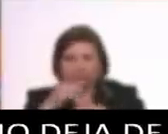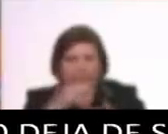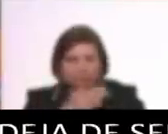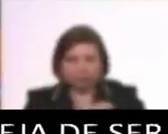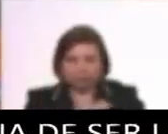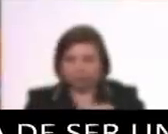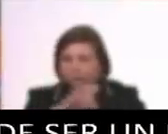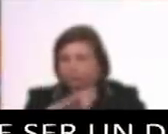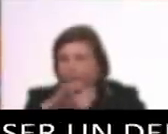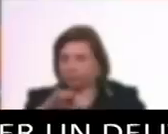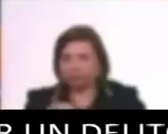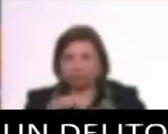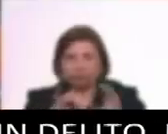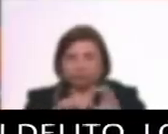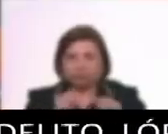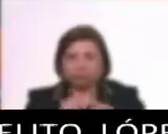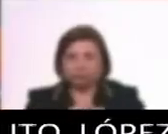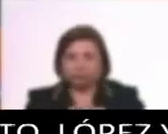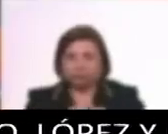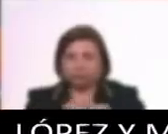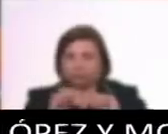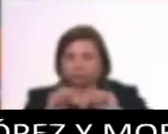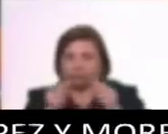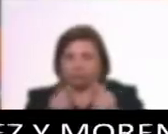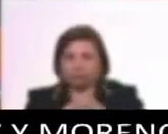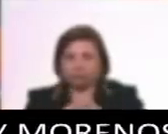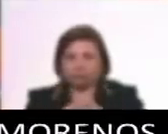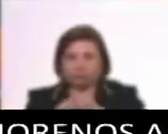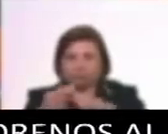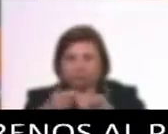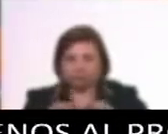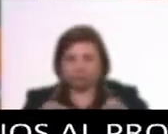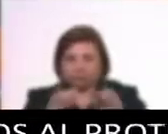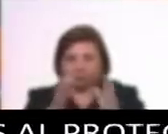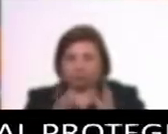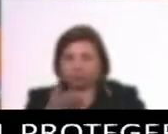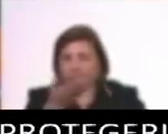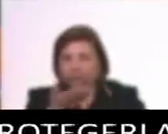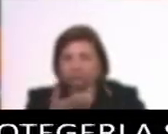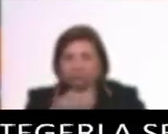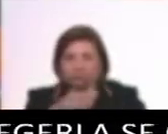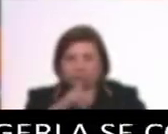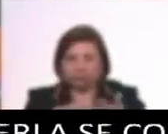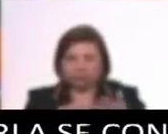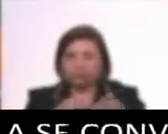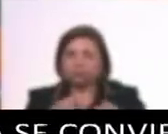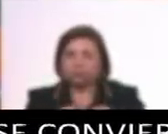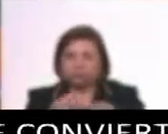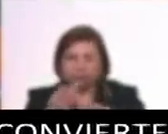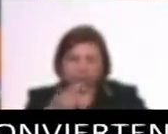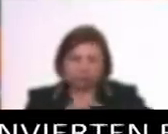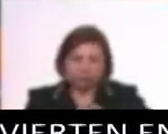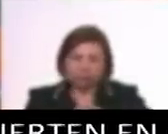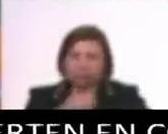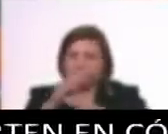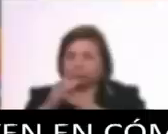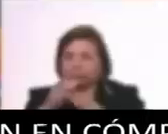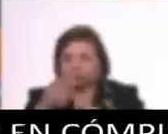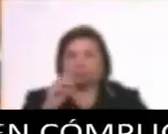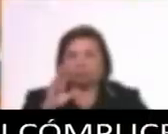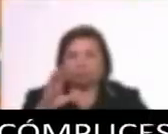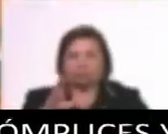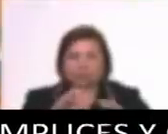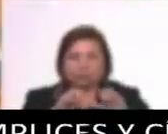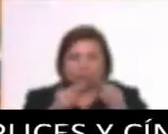Alba Prieto y yo quisiera por último preguntarle, pues, ¿cómo se encuentra en este momento la situación política allá en su país después